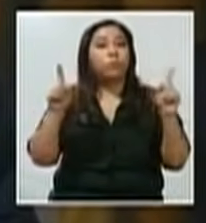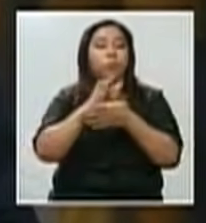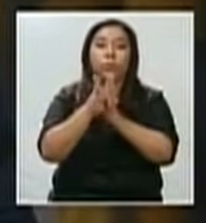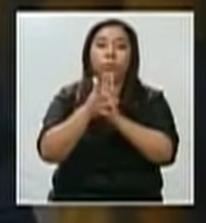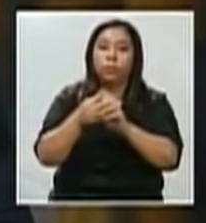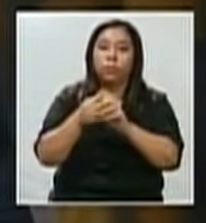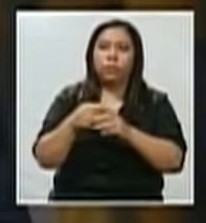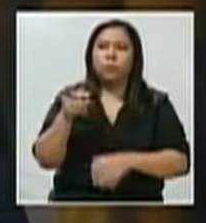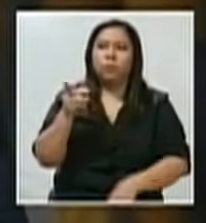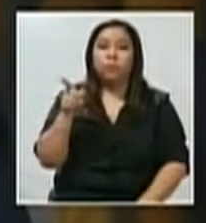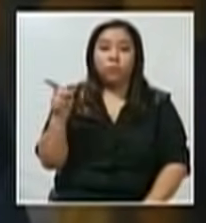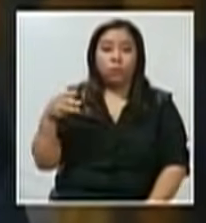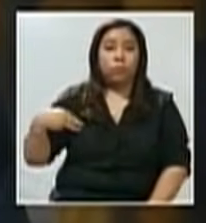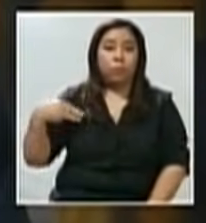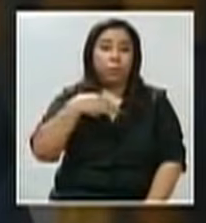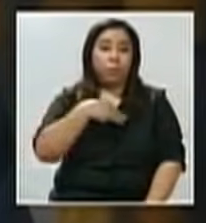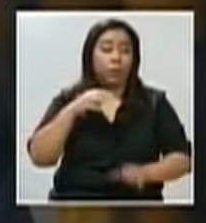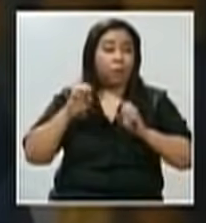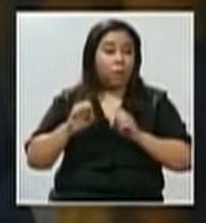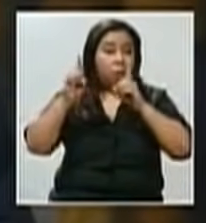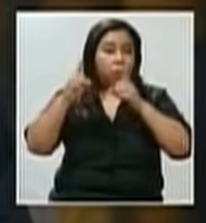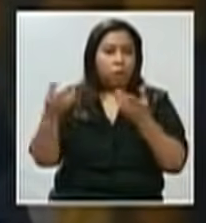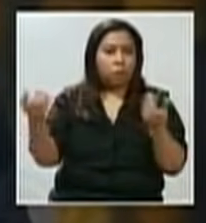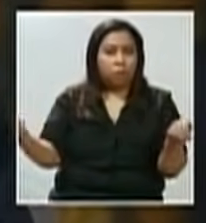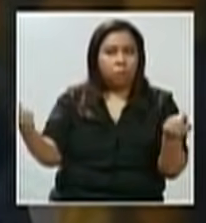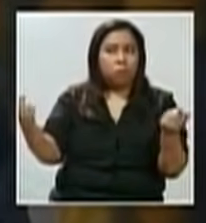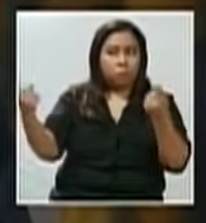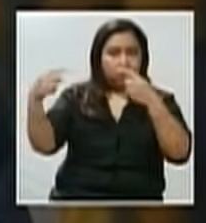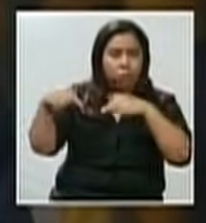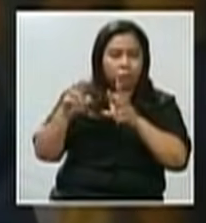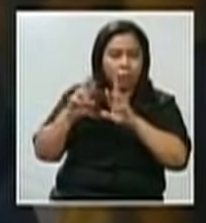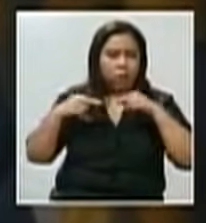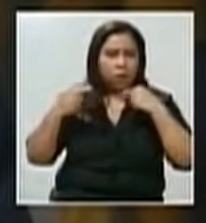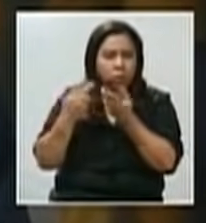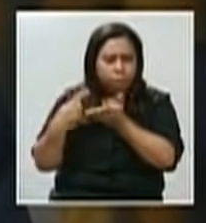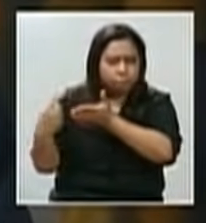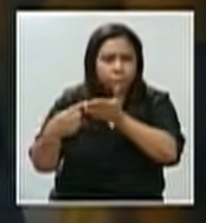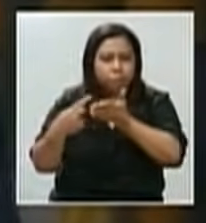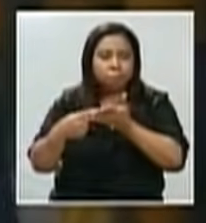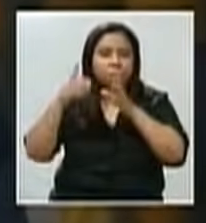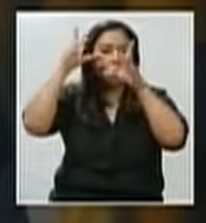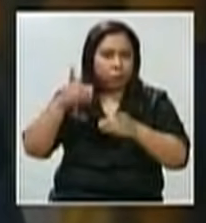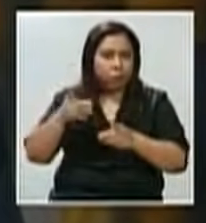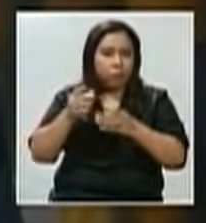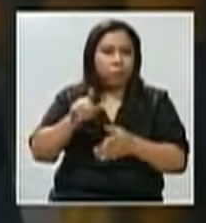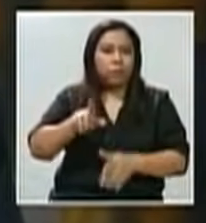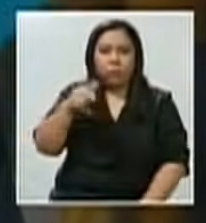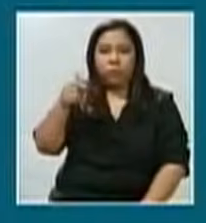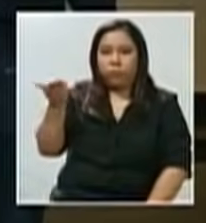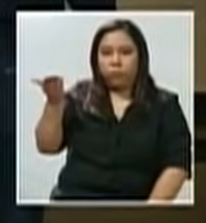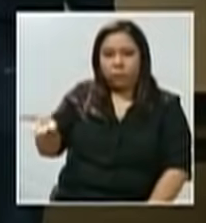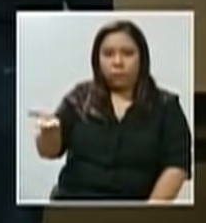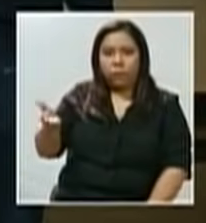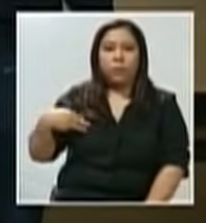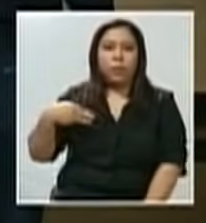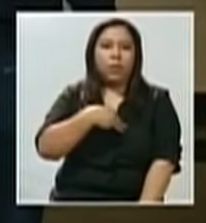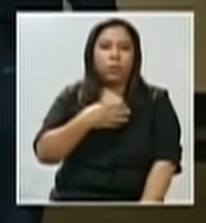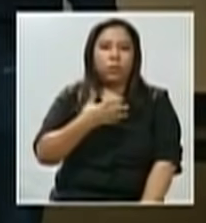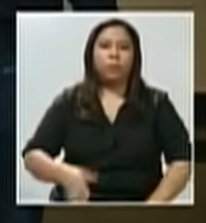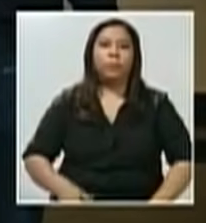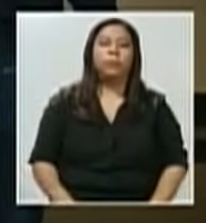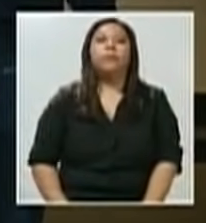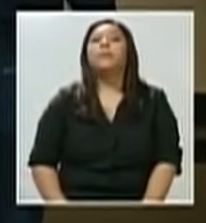se han tomado algunas determinaciones que les anunciará el secretario de Educación, Arnaldo Bueso.